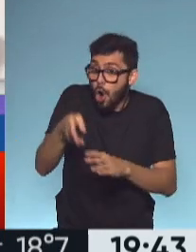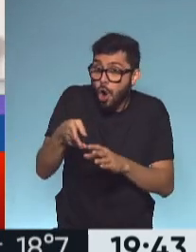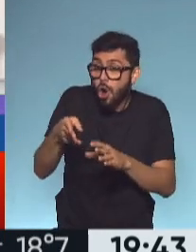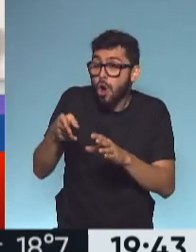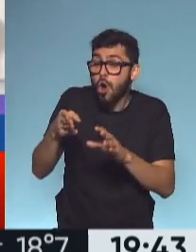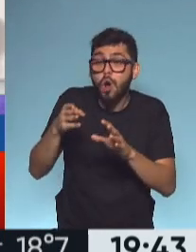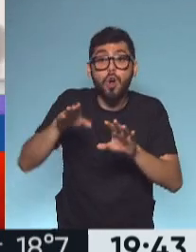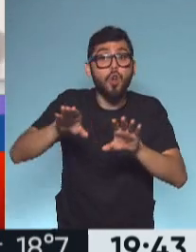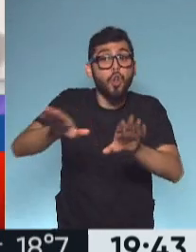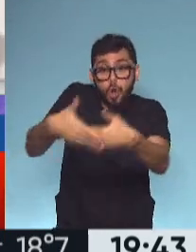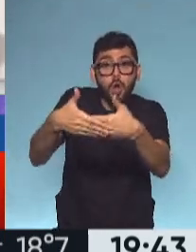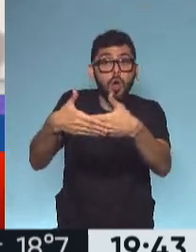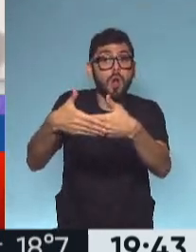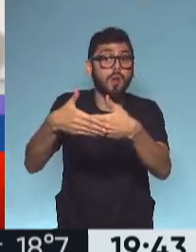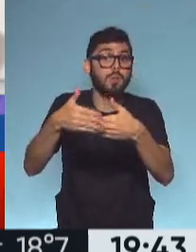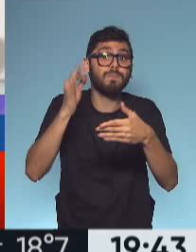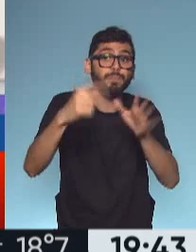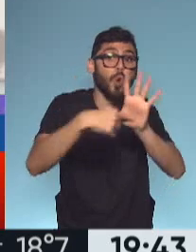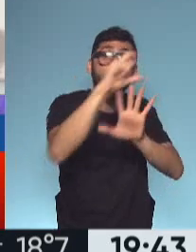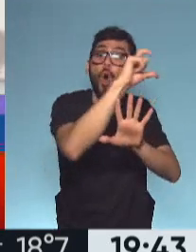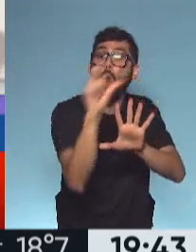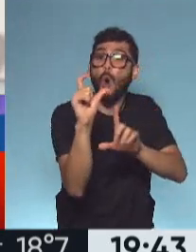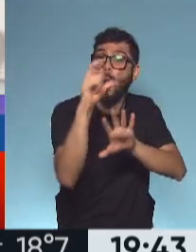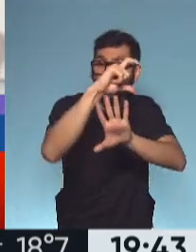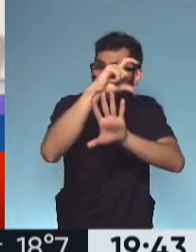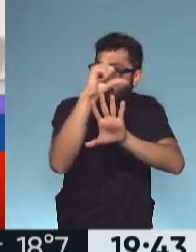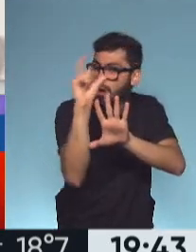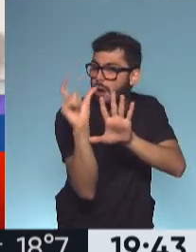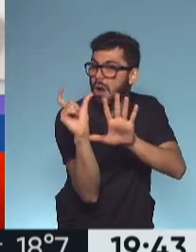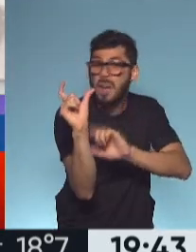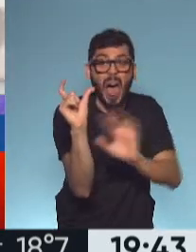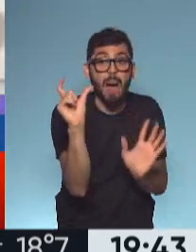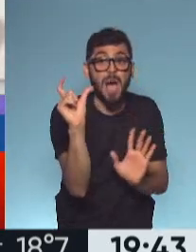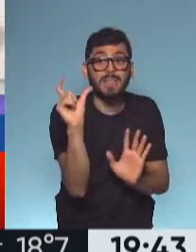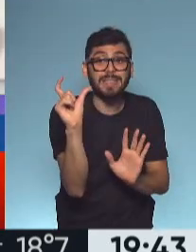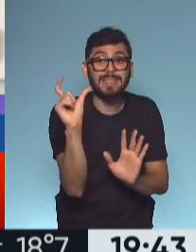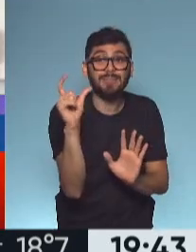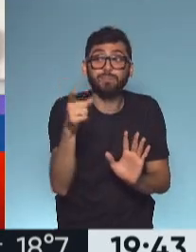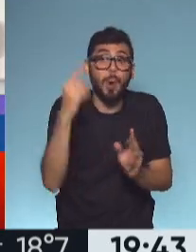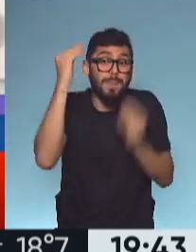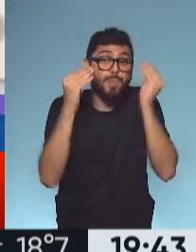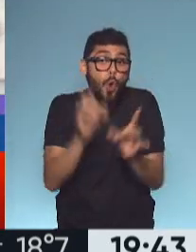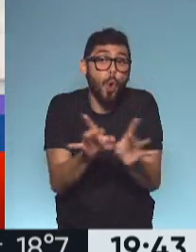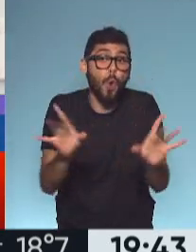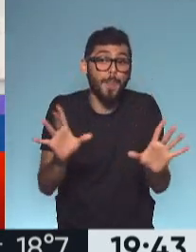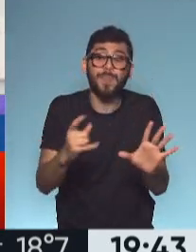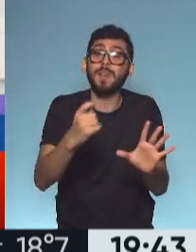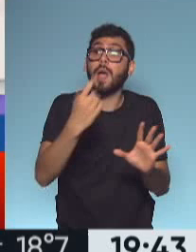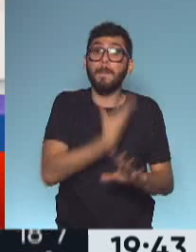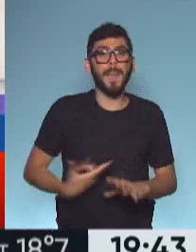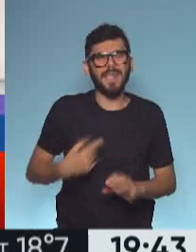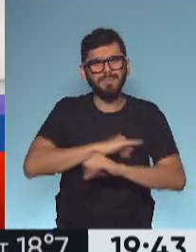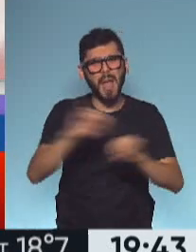el conurbano porque es el lugar de mayor preocupación y nuestro presidente es claro, si no tomamos medidas